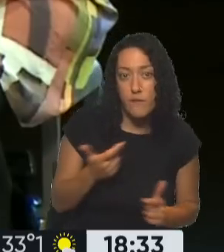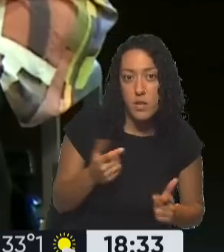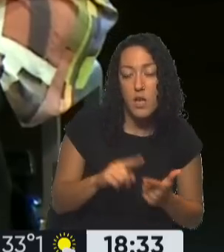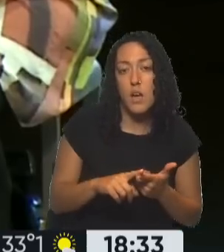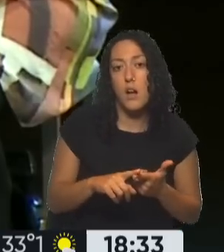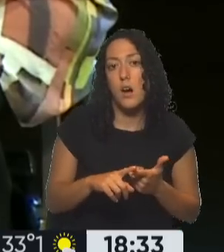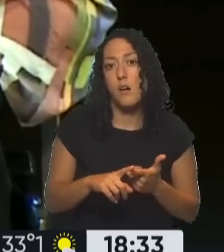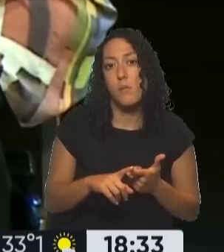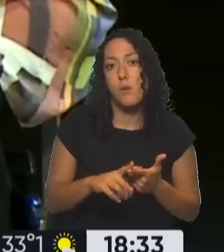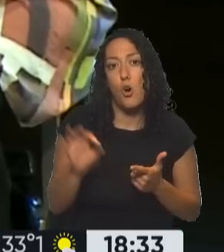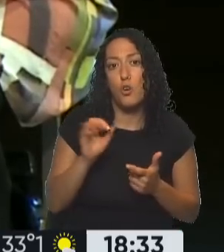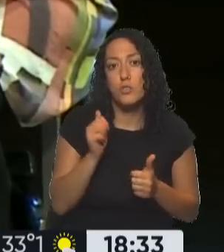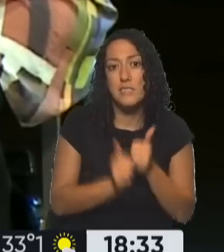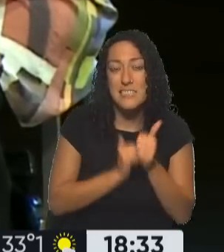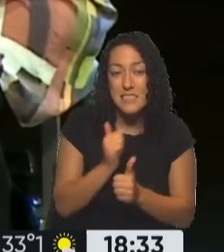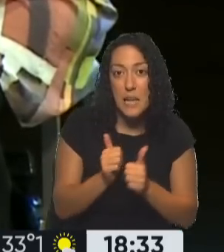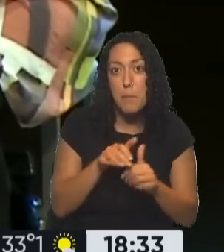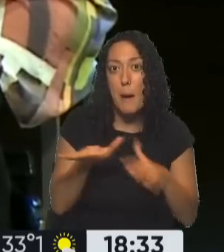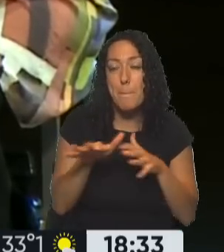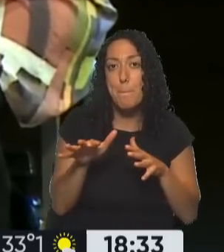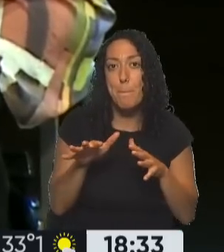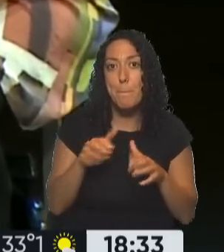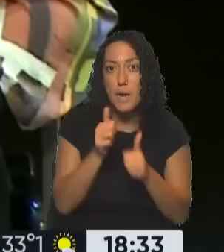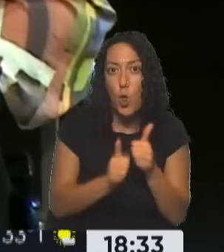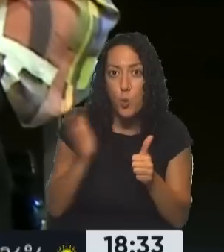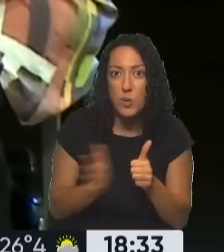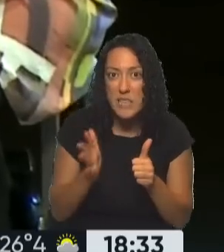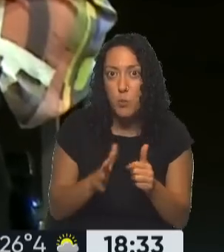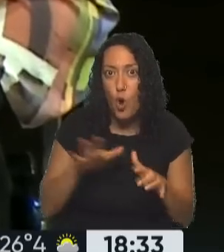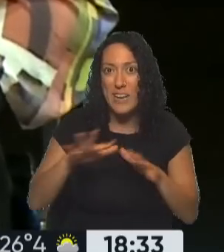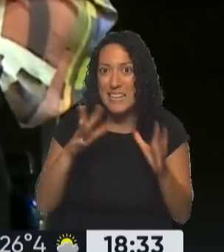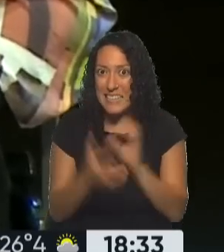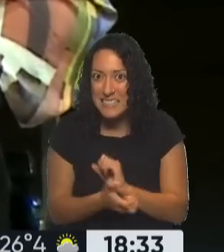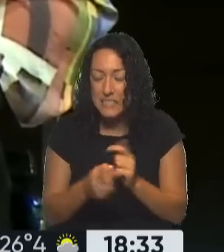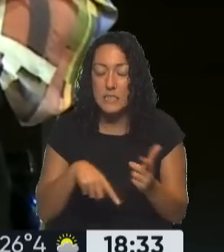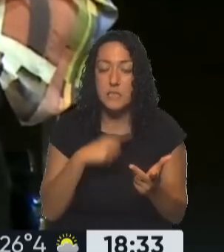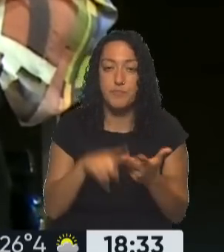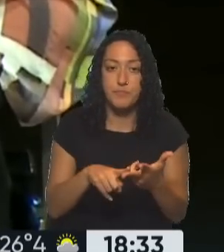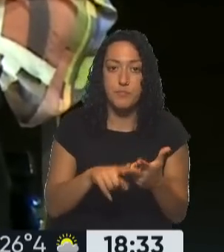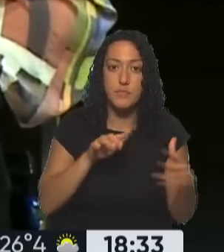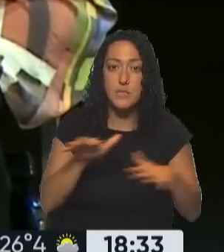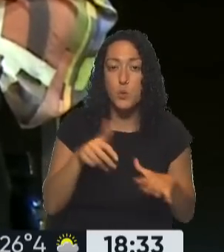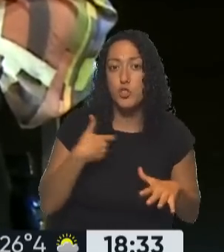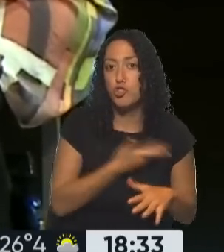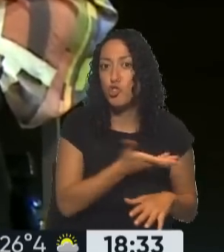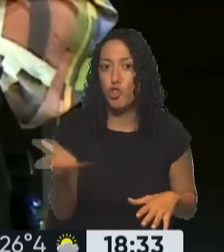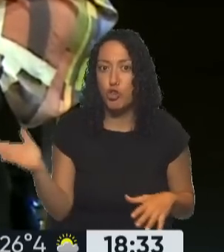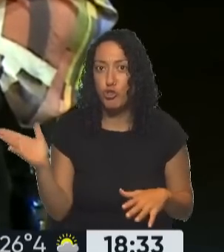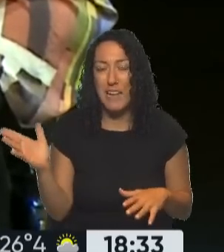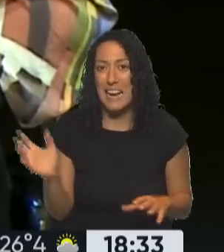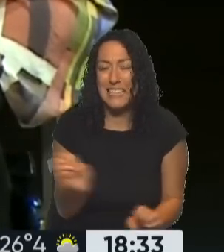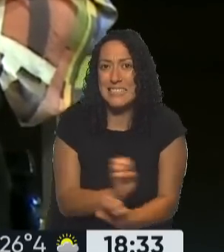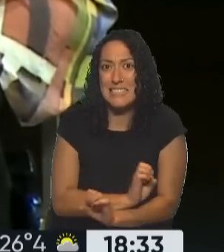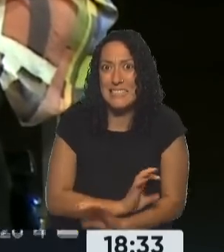un sistema productivo en crisis, nos pasó en una situación social mucho más que crítica,